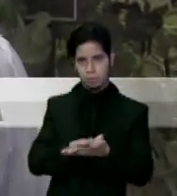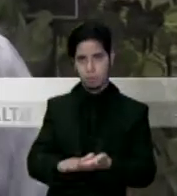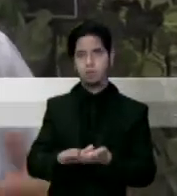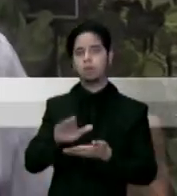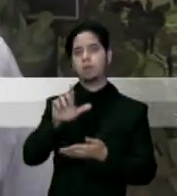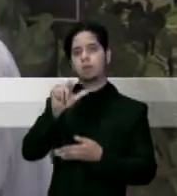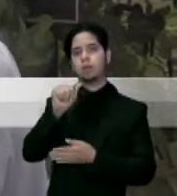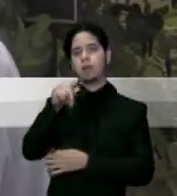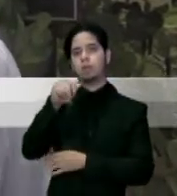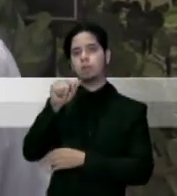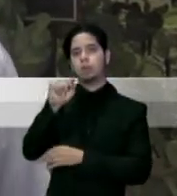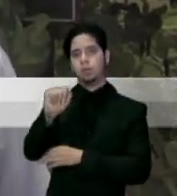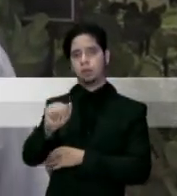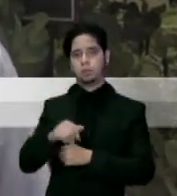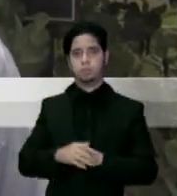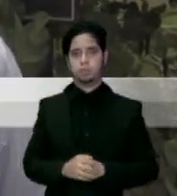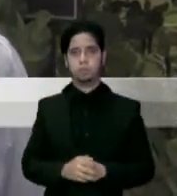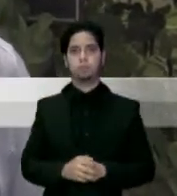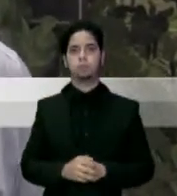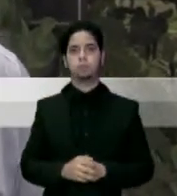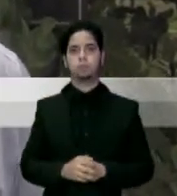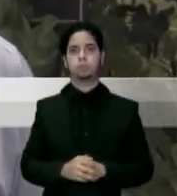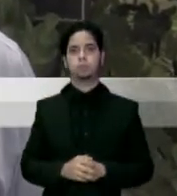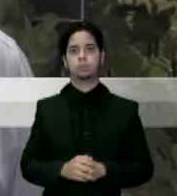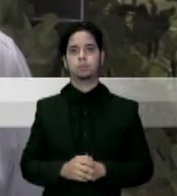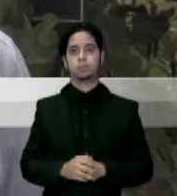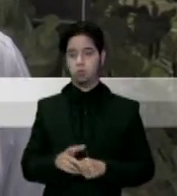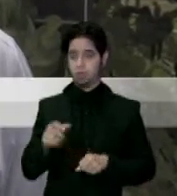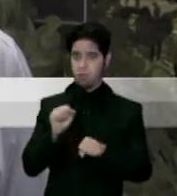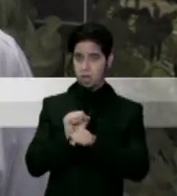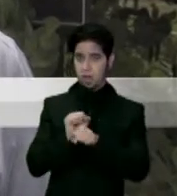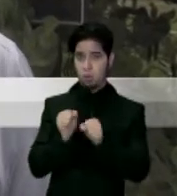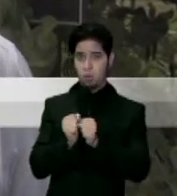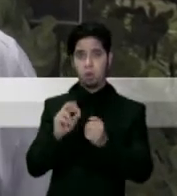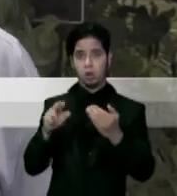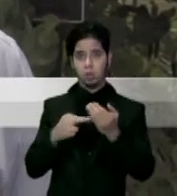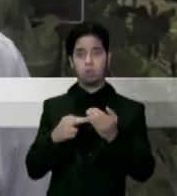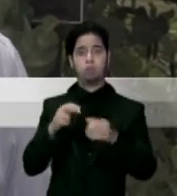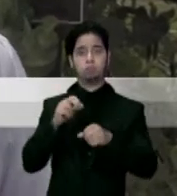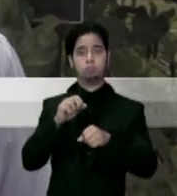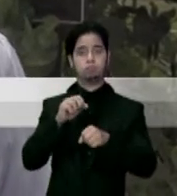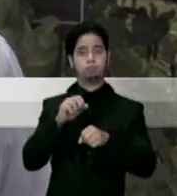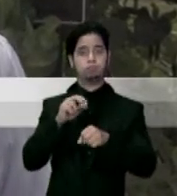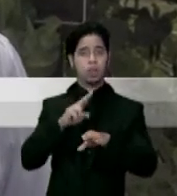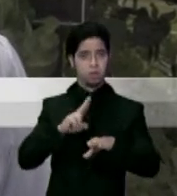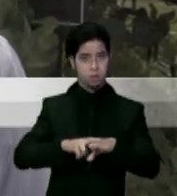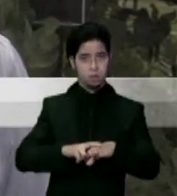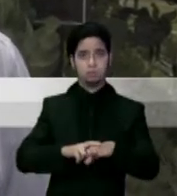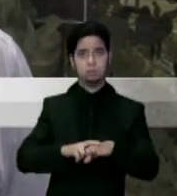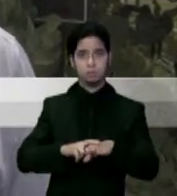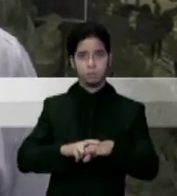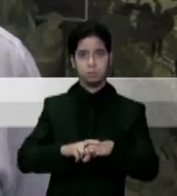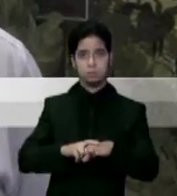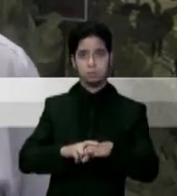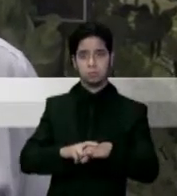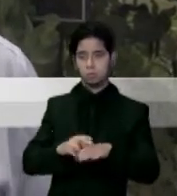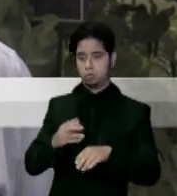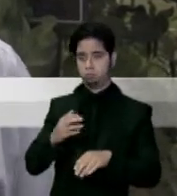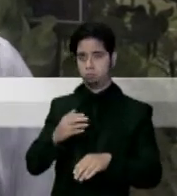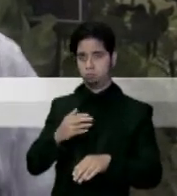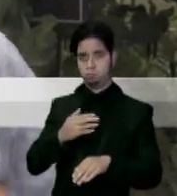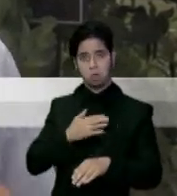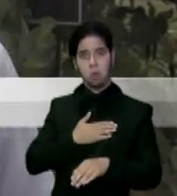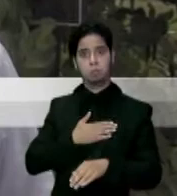en conjunto con la Autoridad de Acueducto Acantarillado y el Departamento de Recursos Naturales. Este servidor les está poniendo de parte del